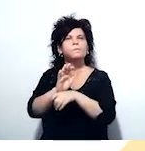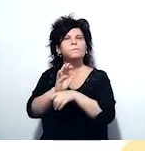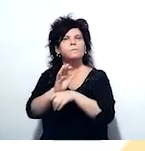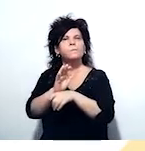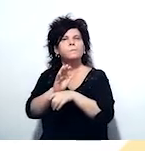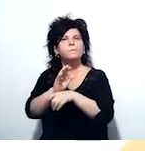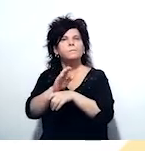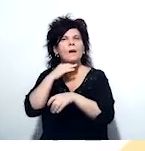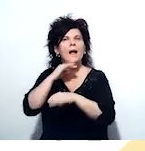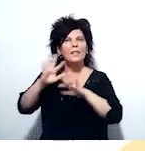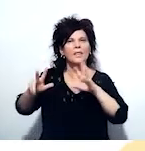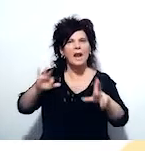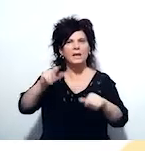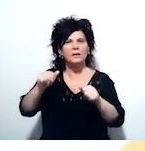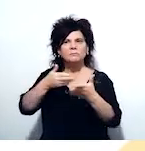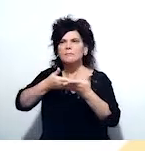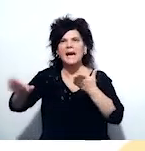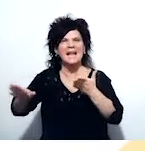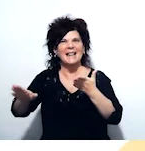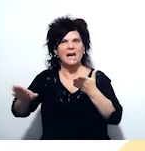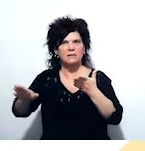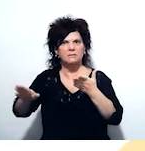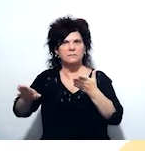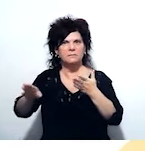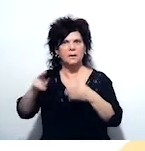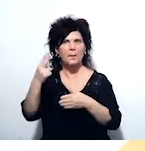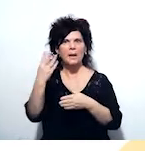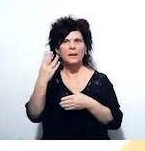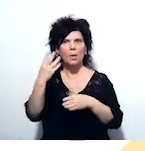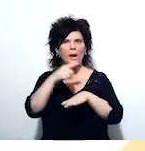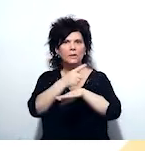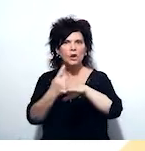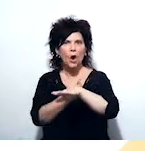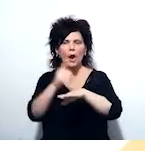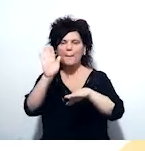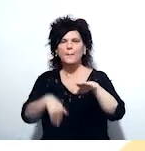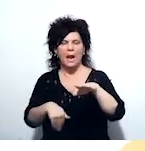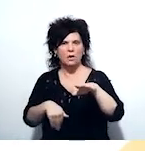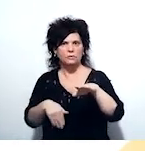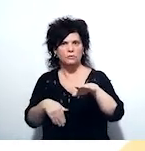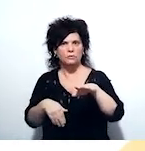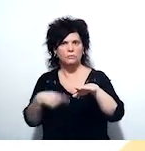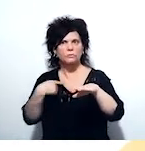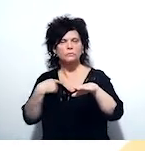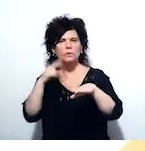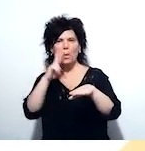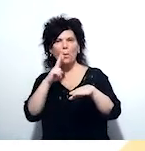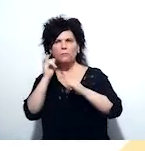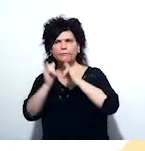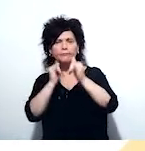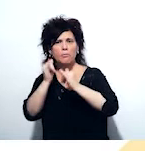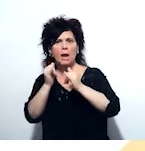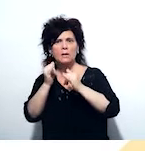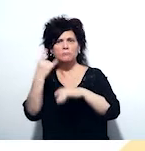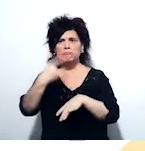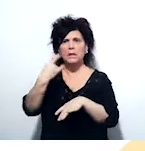constitutivos de delitos en menos de 24 horas, desde la recepción de la denuncia por parte de un usuario. O sea, yo si veo noticias